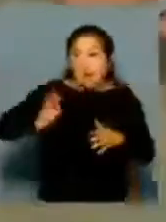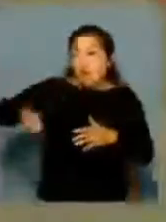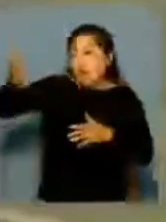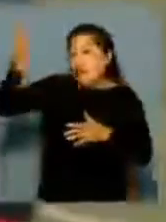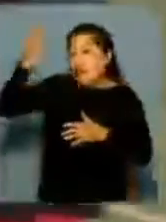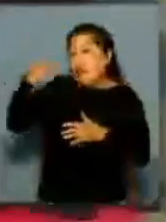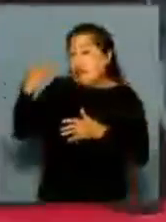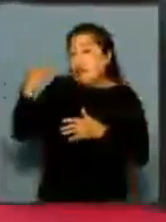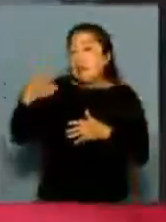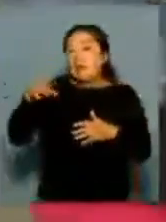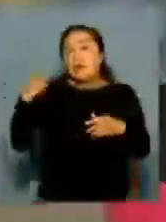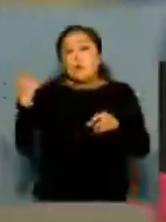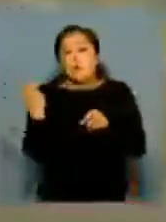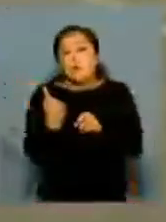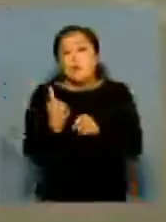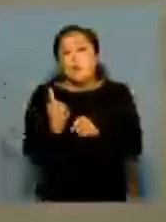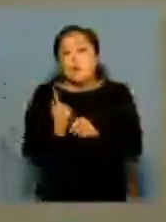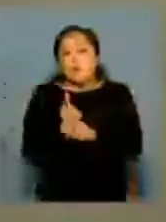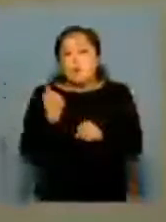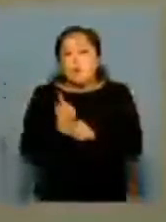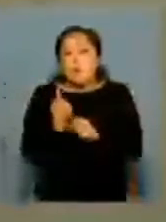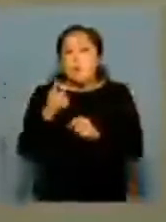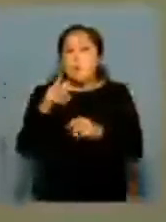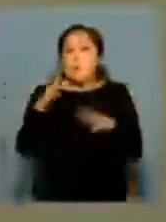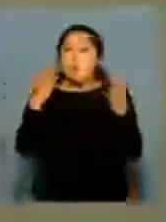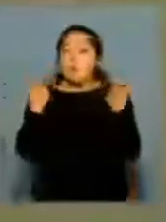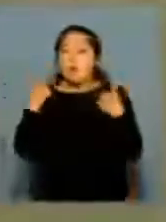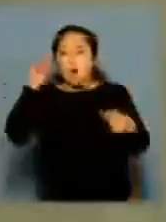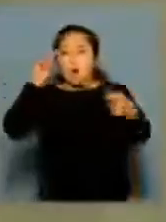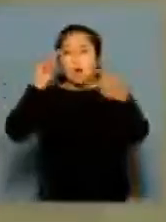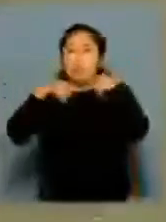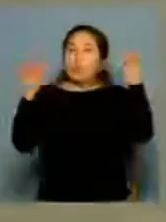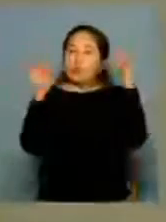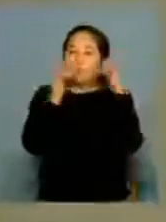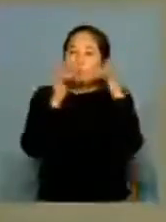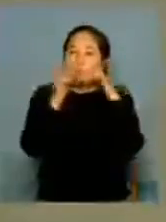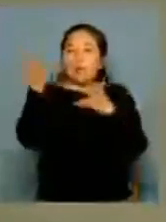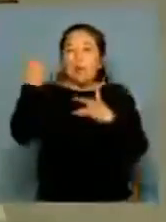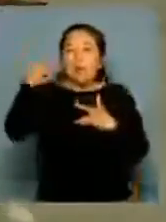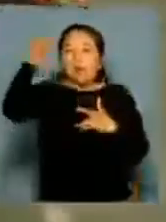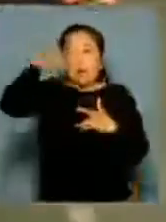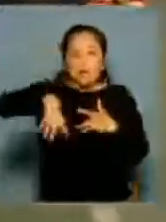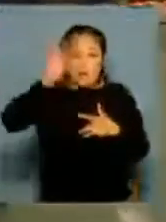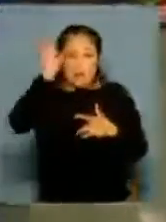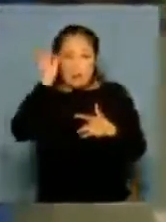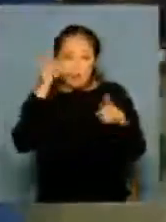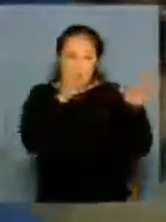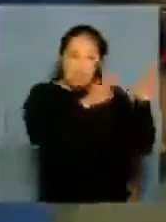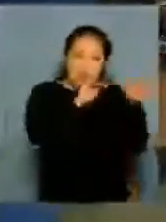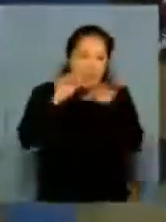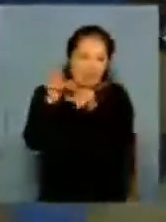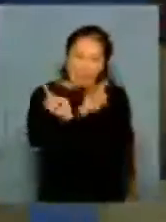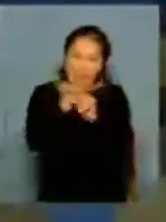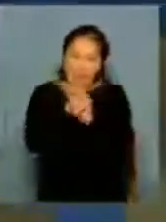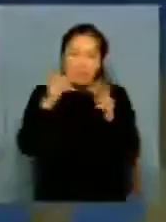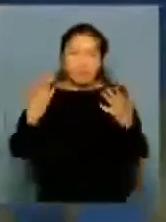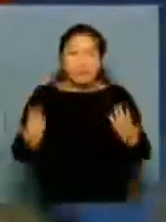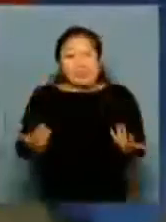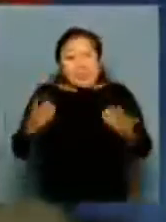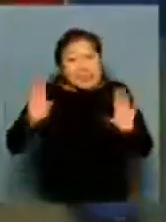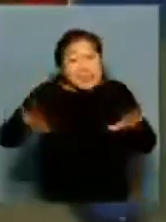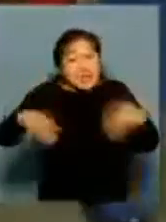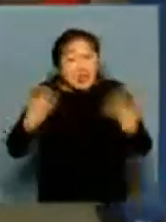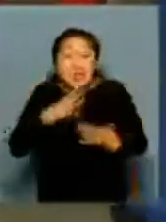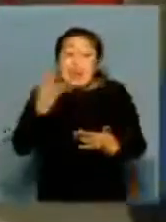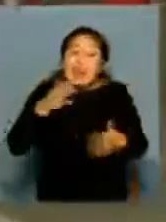pasado, si bien nos sumergimos al desafío de la virtualidad, pero bueno, sabemos que no es lo mismo. Así que la